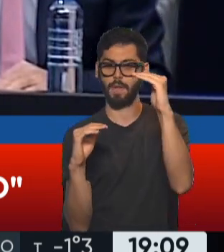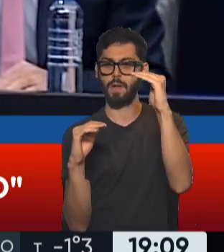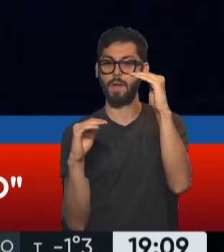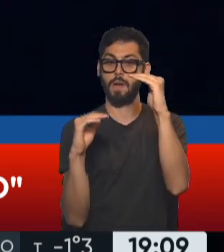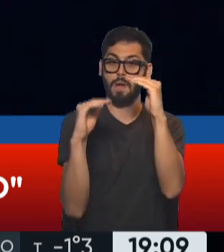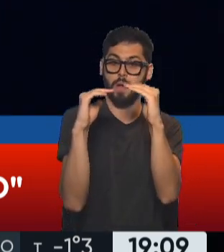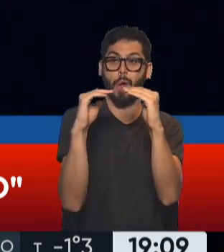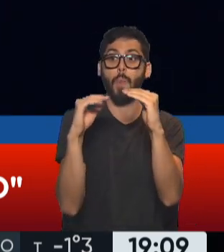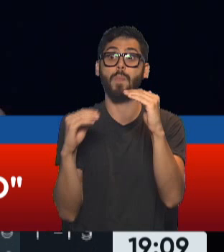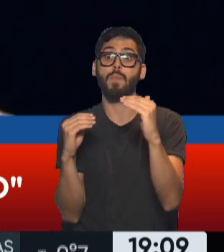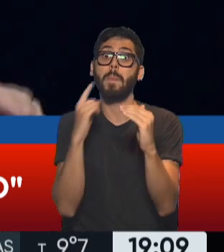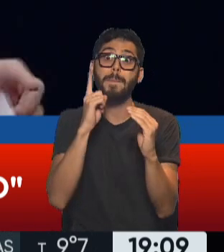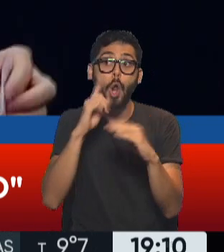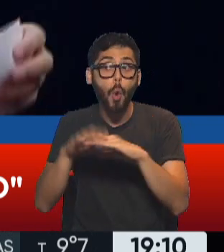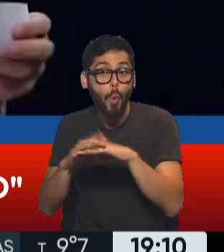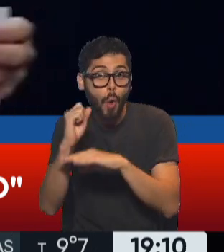recupera.